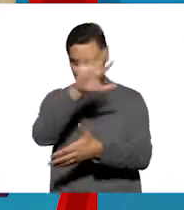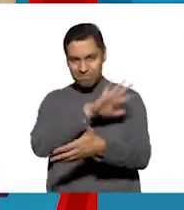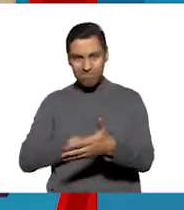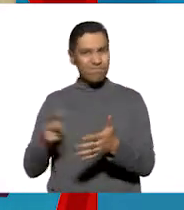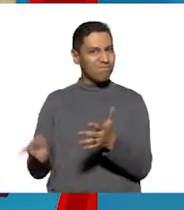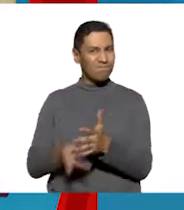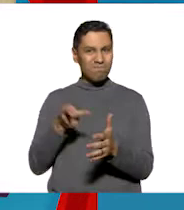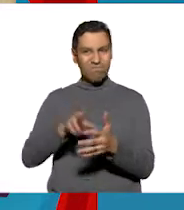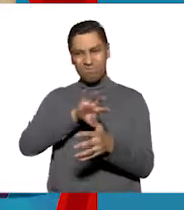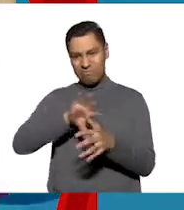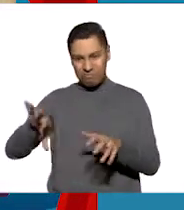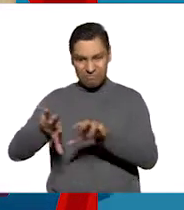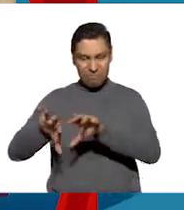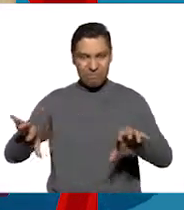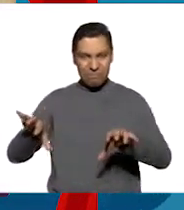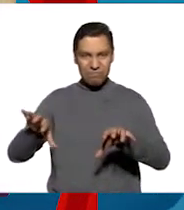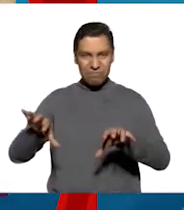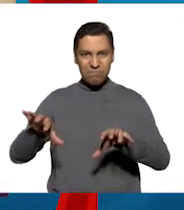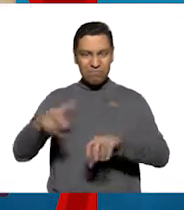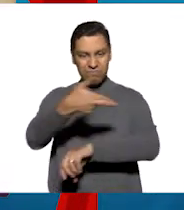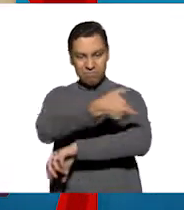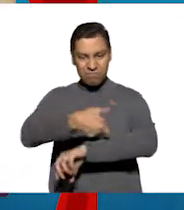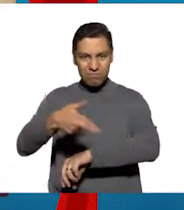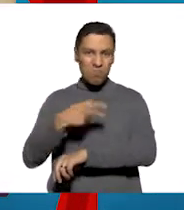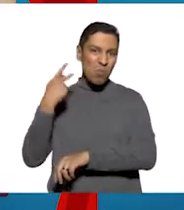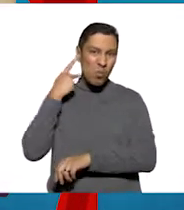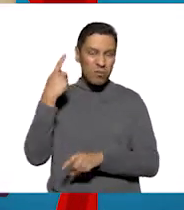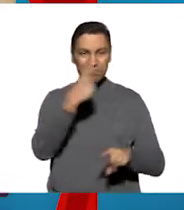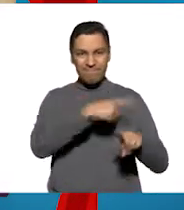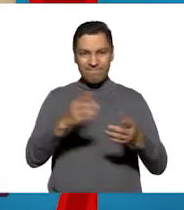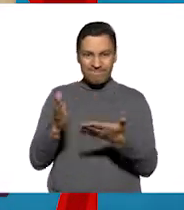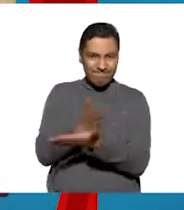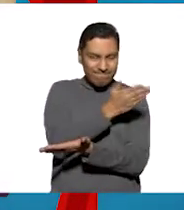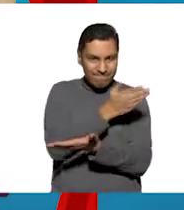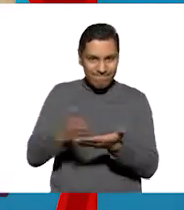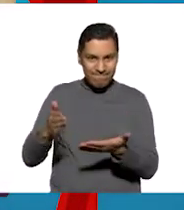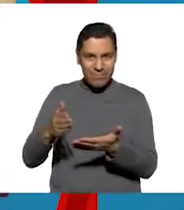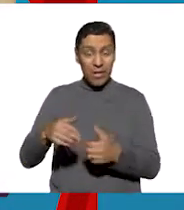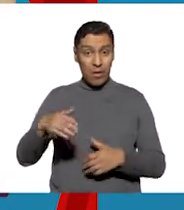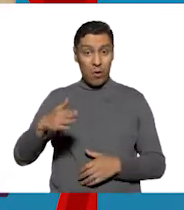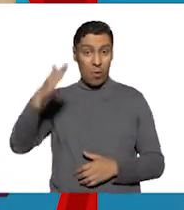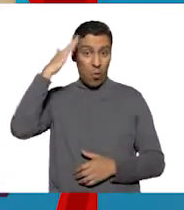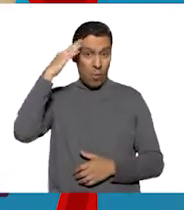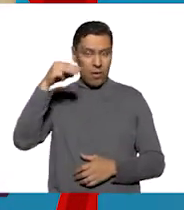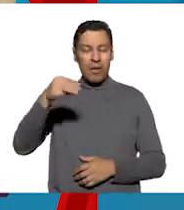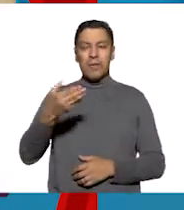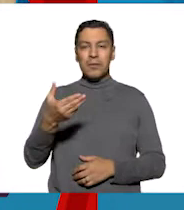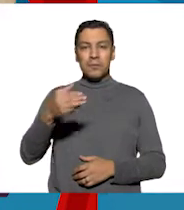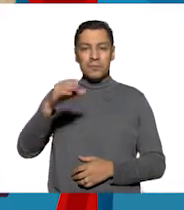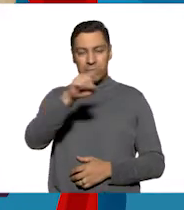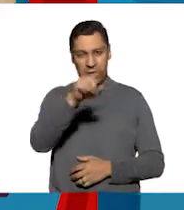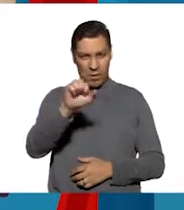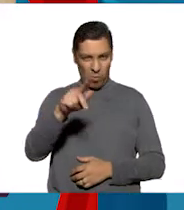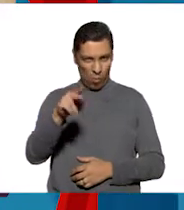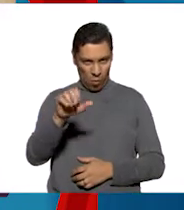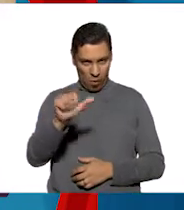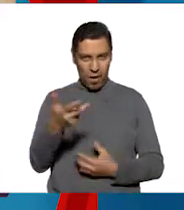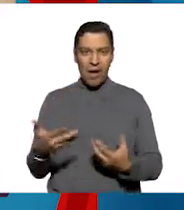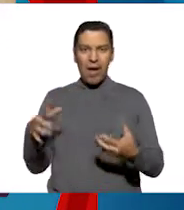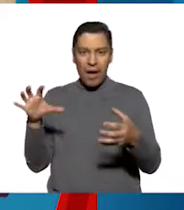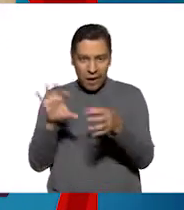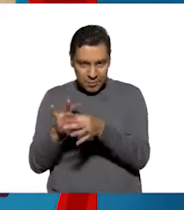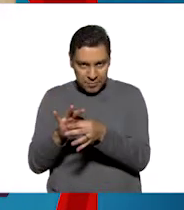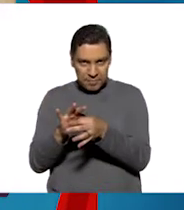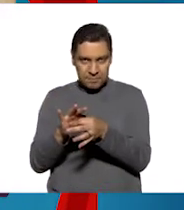la fragmentación política. El cacique de Zempoala le recomendó aliarse con los tlaxcaltecas, que eran enemigos de los